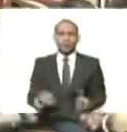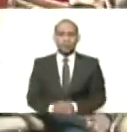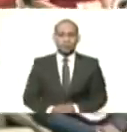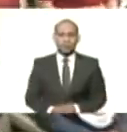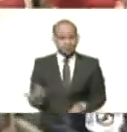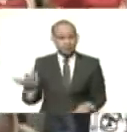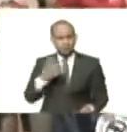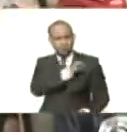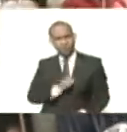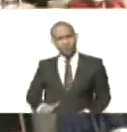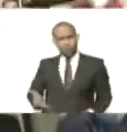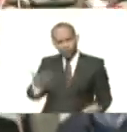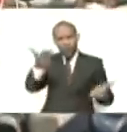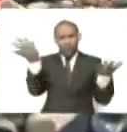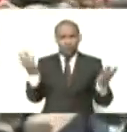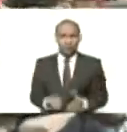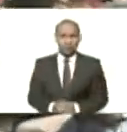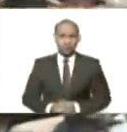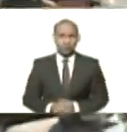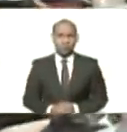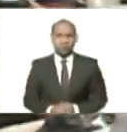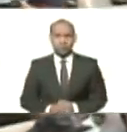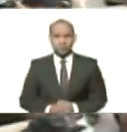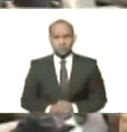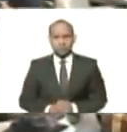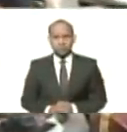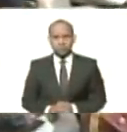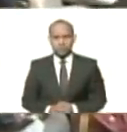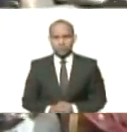¿Le cuesta levantarla?